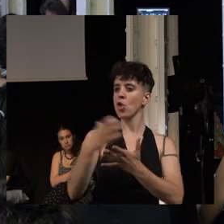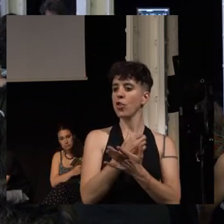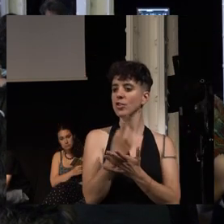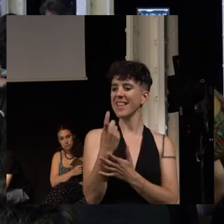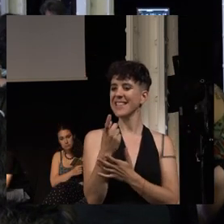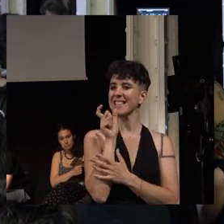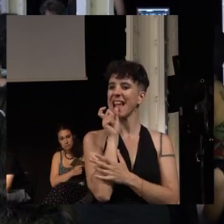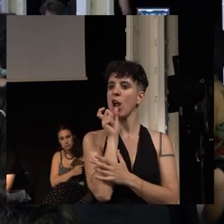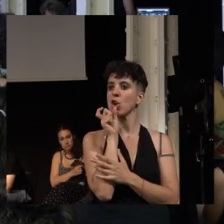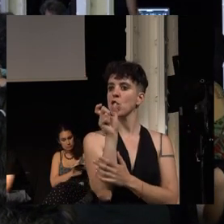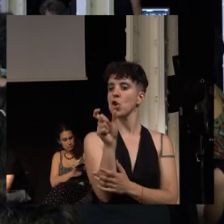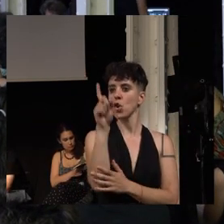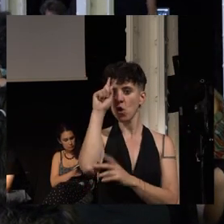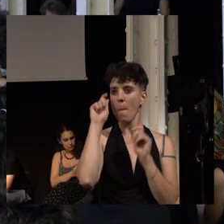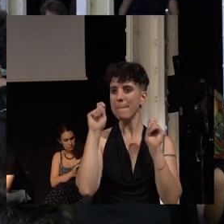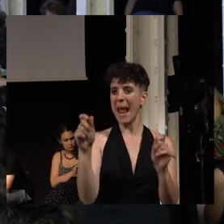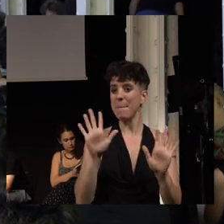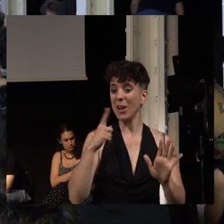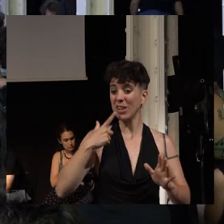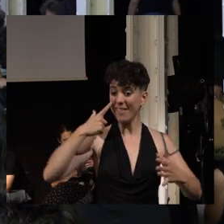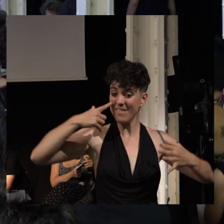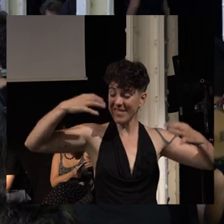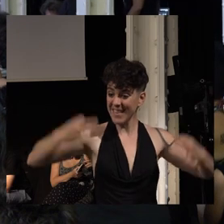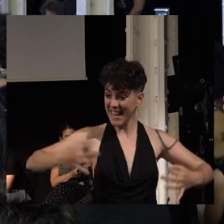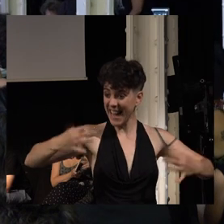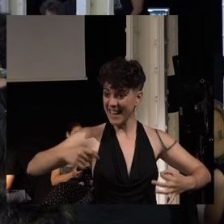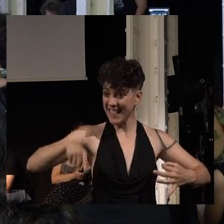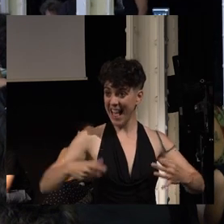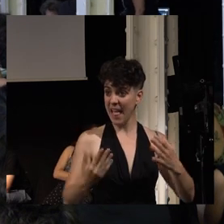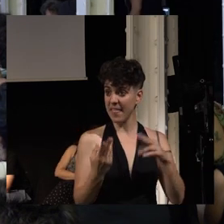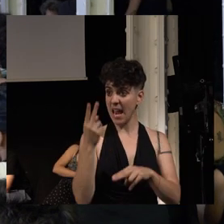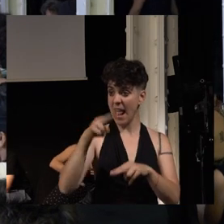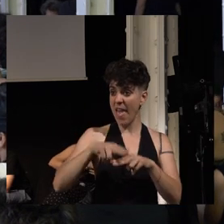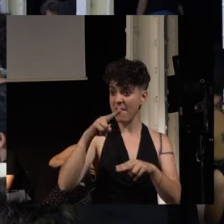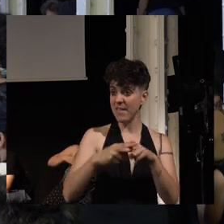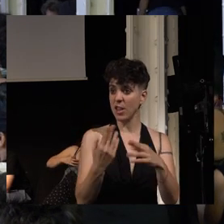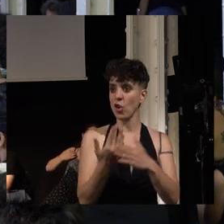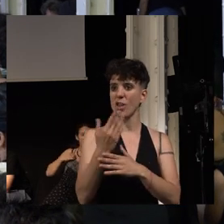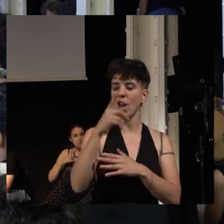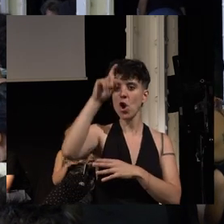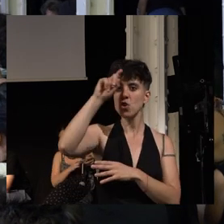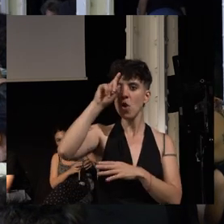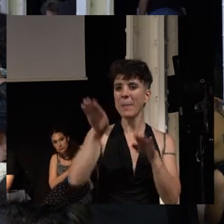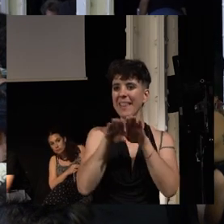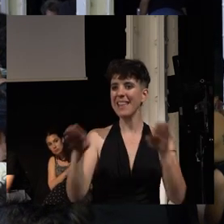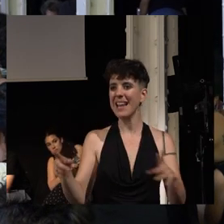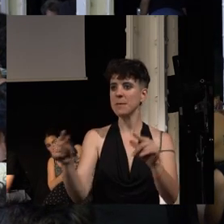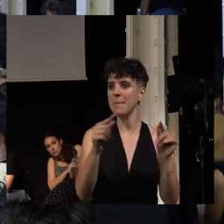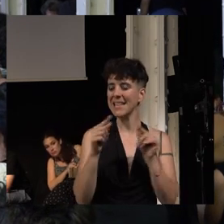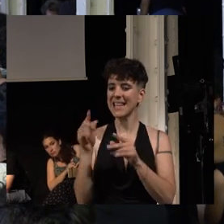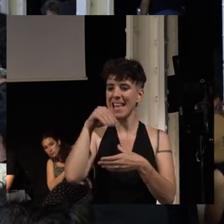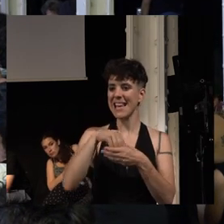de nombrar, pero que en la materialización del evento, de los nombres de las mesas, de la constitución de las